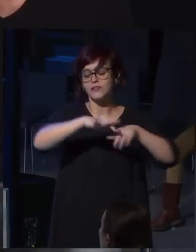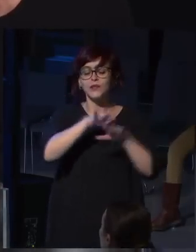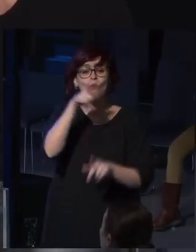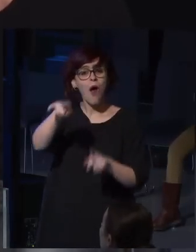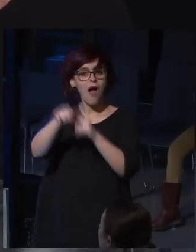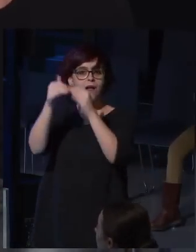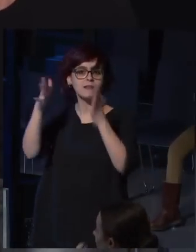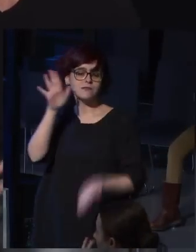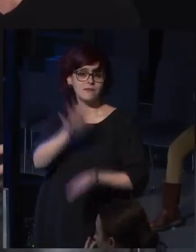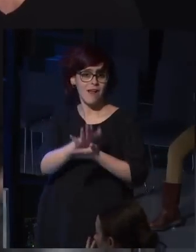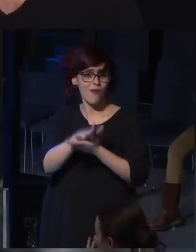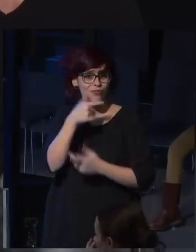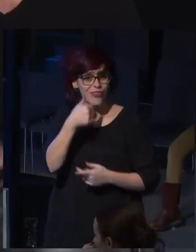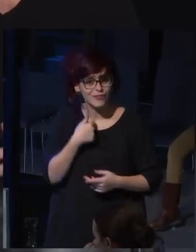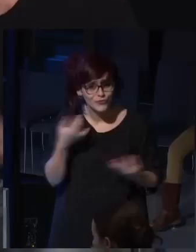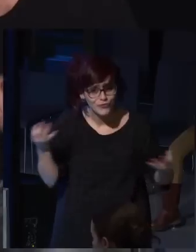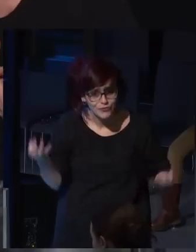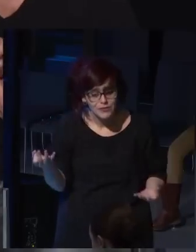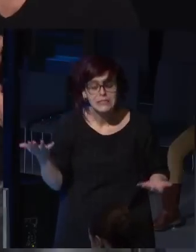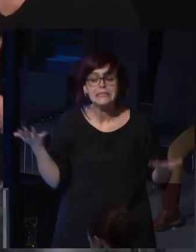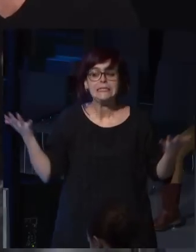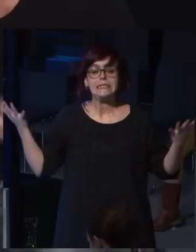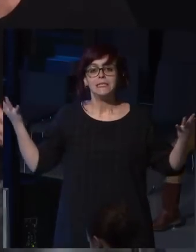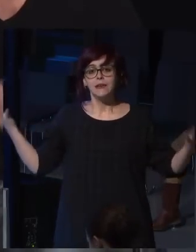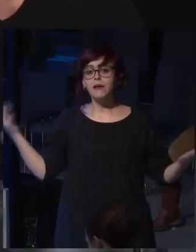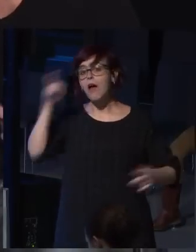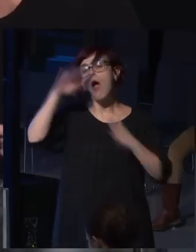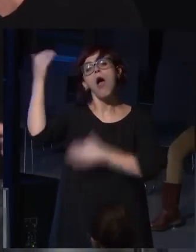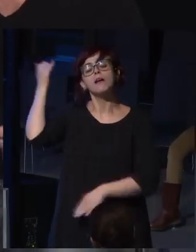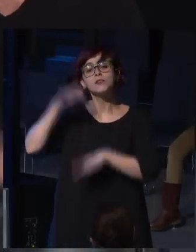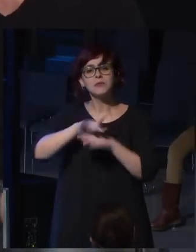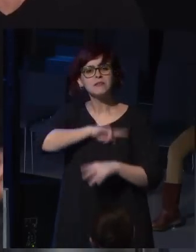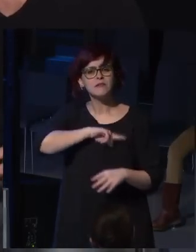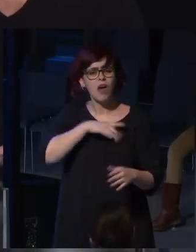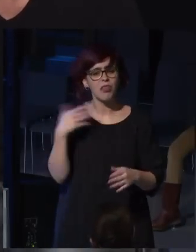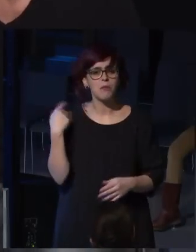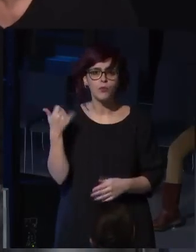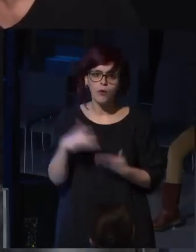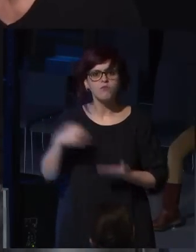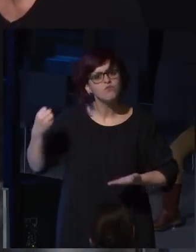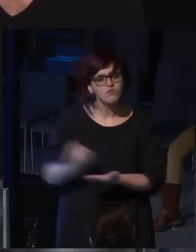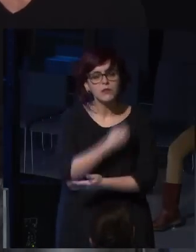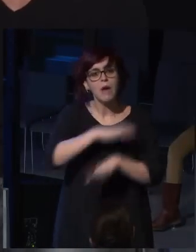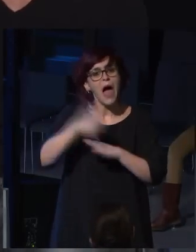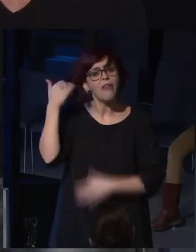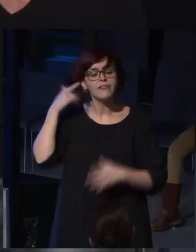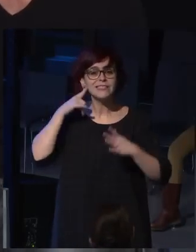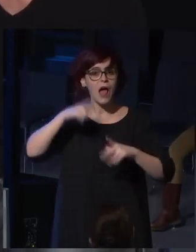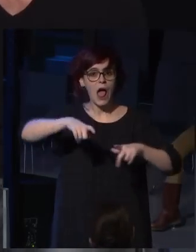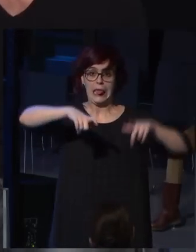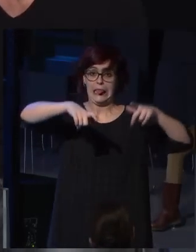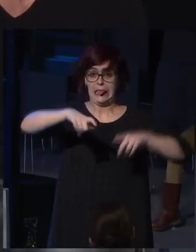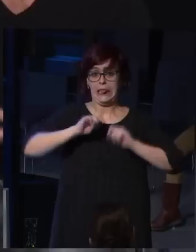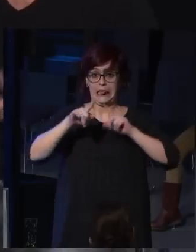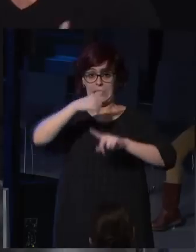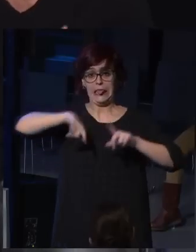escuchaba antes, que ya... sí tenía la sensación hace poco de, joder, antes me escuchaba los discos enteros y ya no,